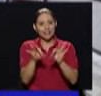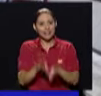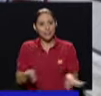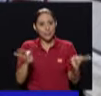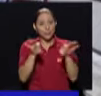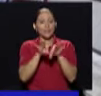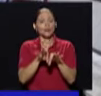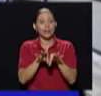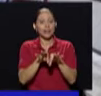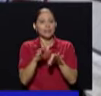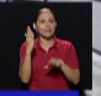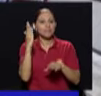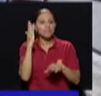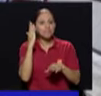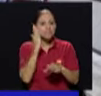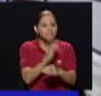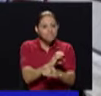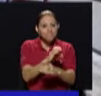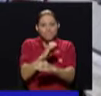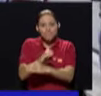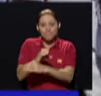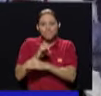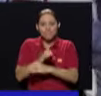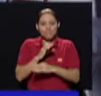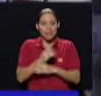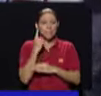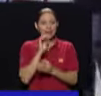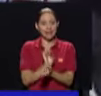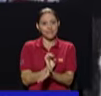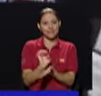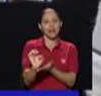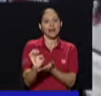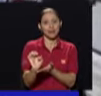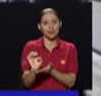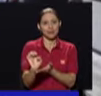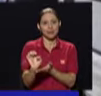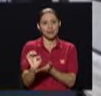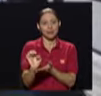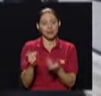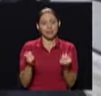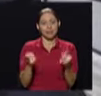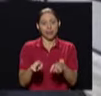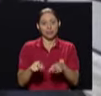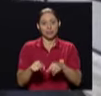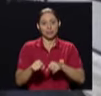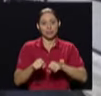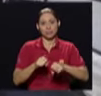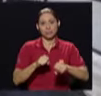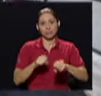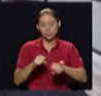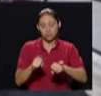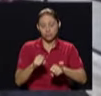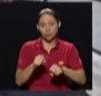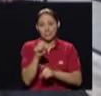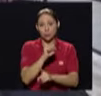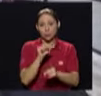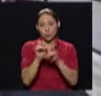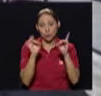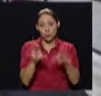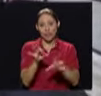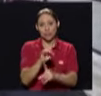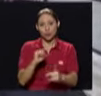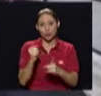manejar todos los cuidados necesarios a fin de evitar que los sismos como este pasen una factura a la